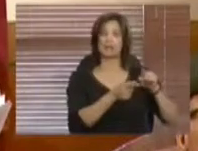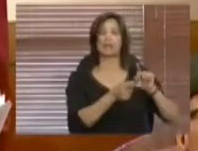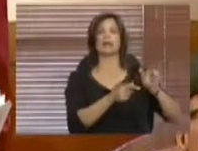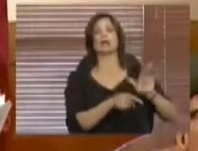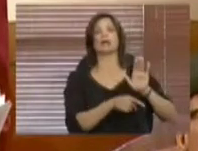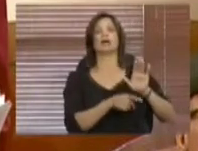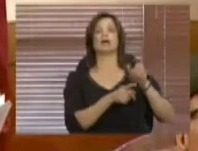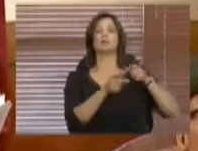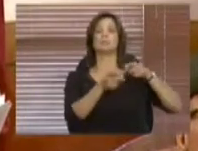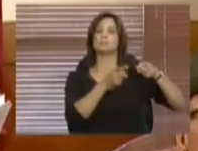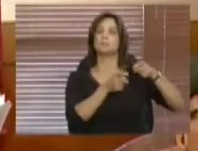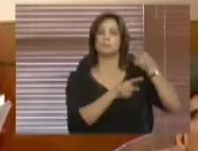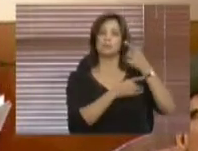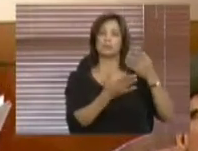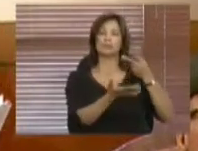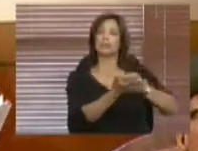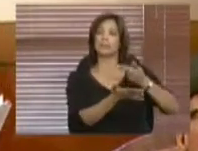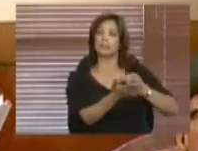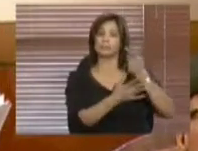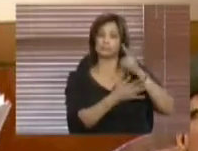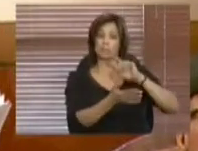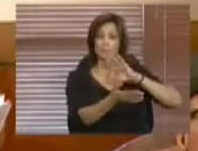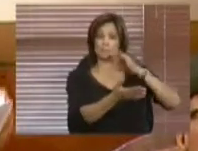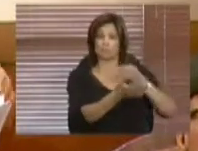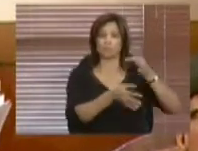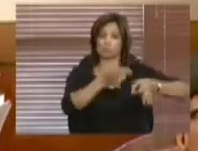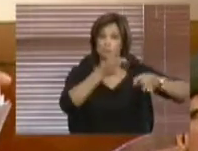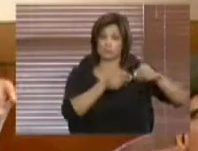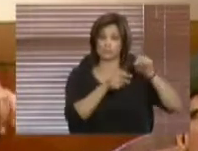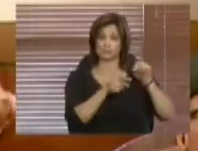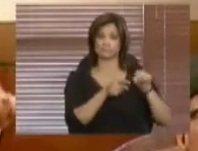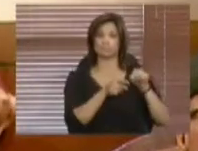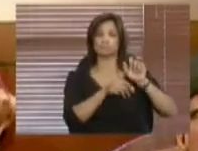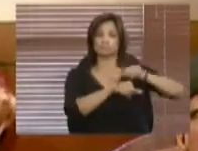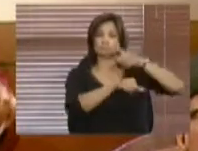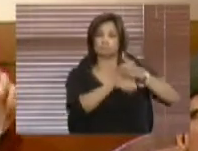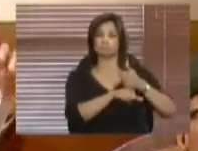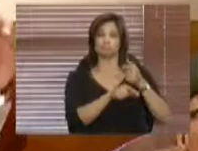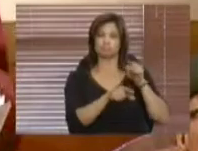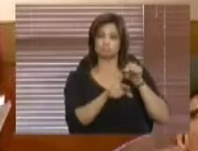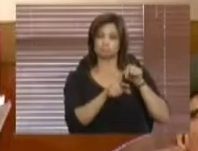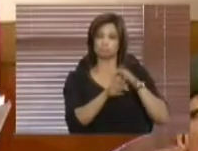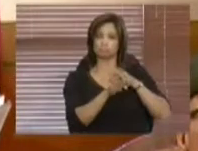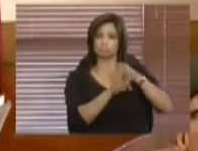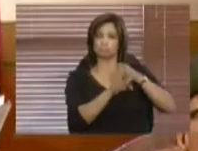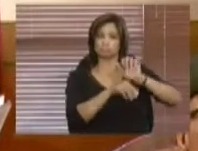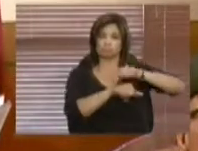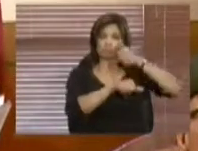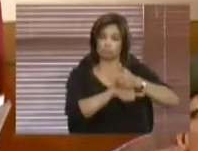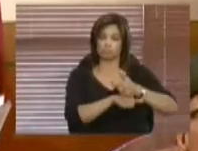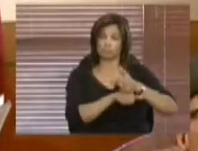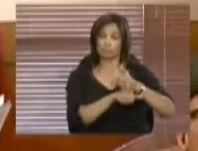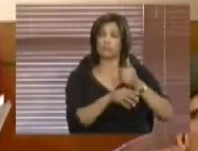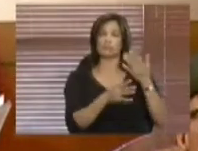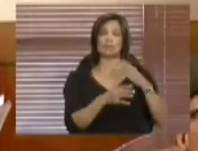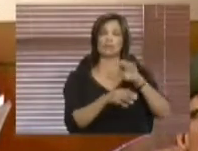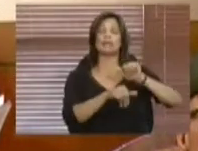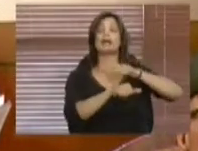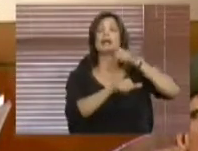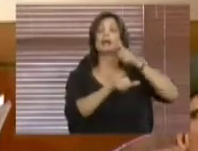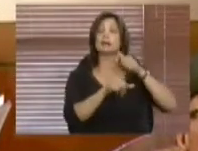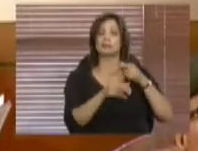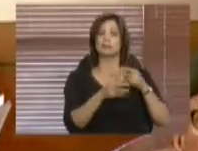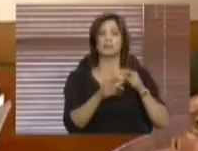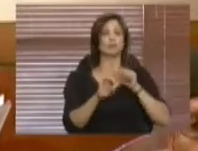autonomía administrativa y presupuestaria del Poder Judicial, creó las bases de la carrera judicial, estableció